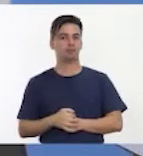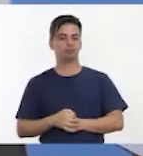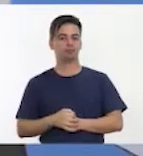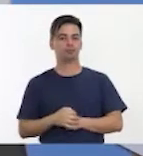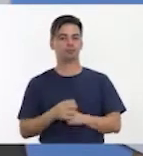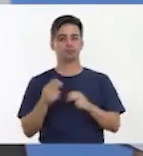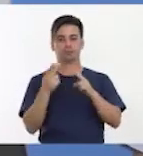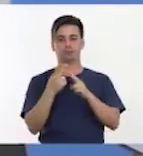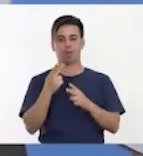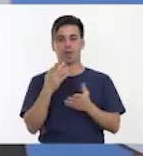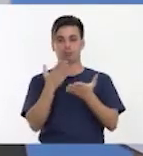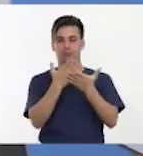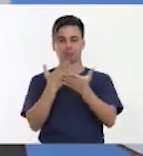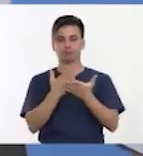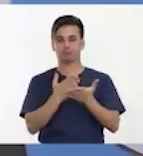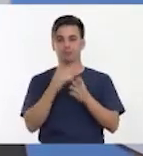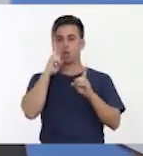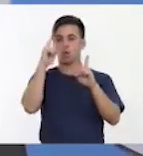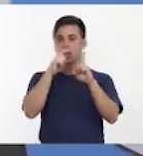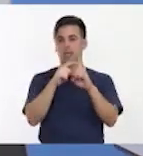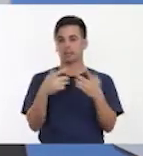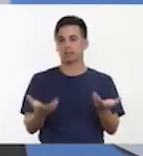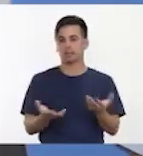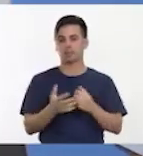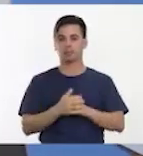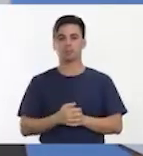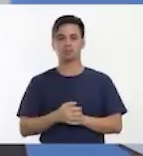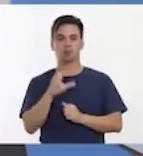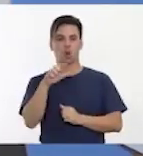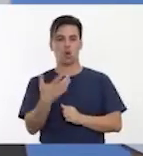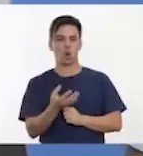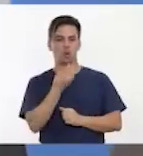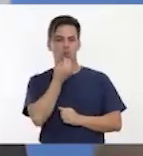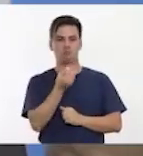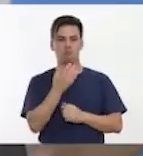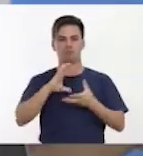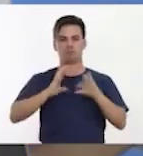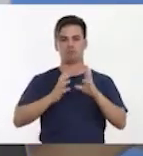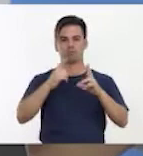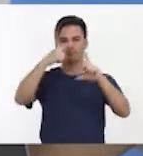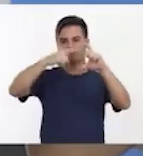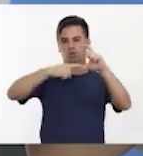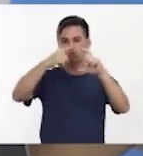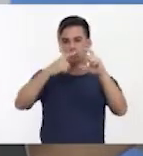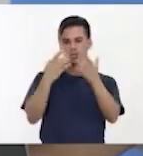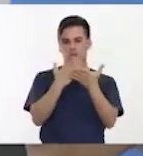Para complementar este objetivo, lo haremos a través del siguiente contenido.